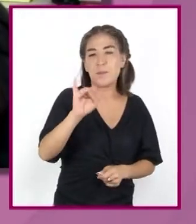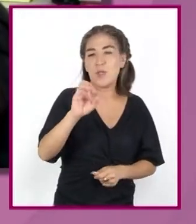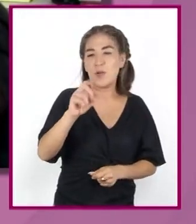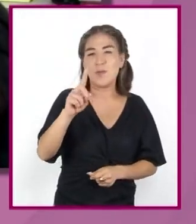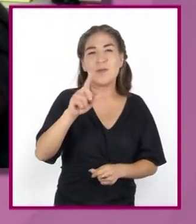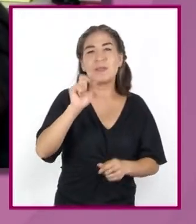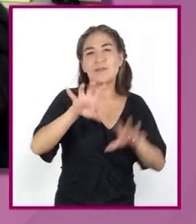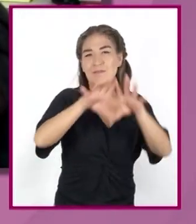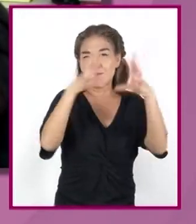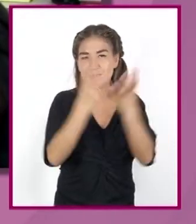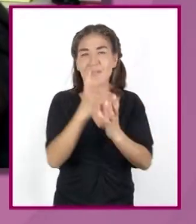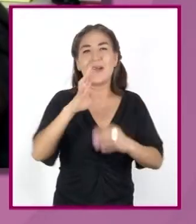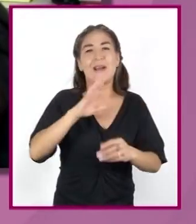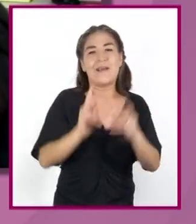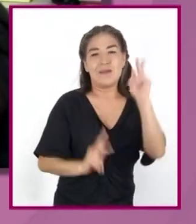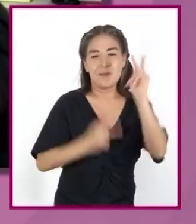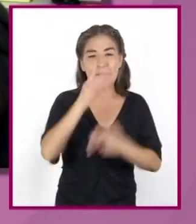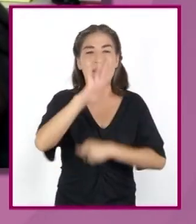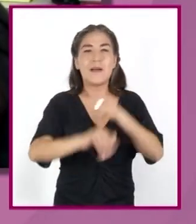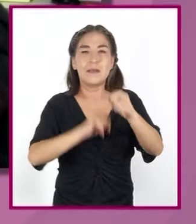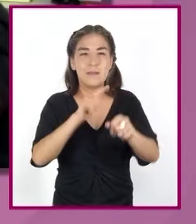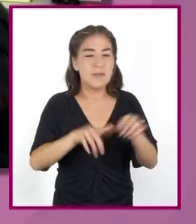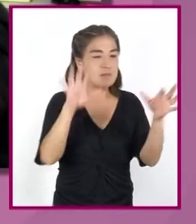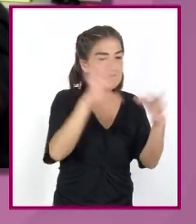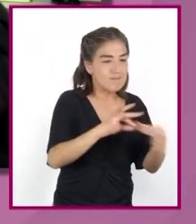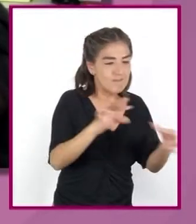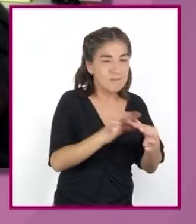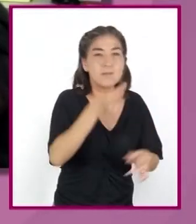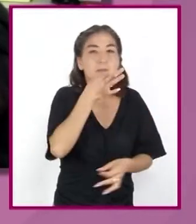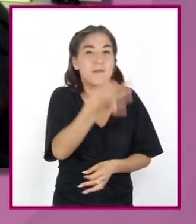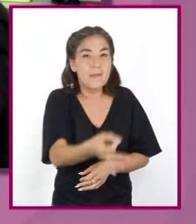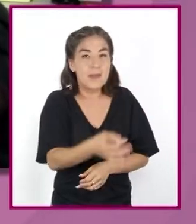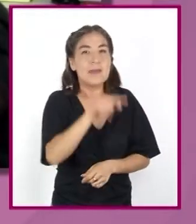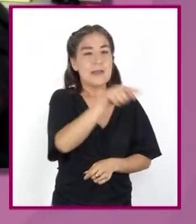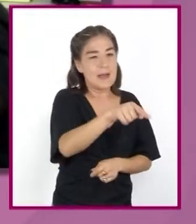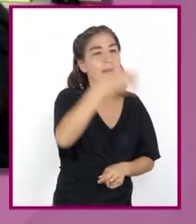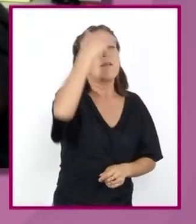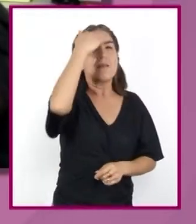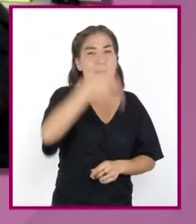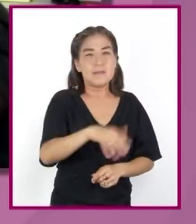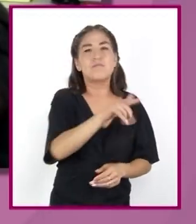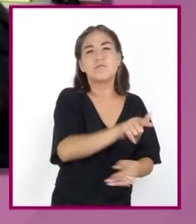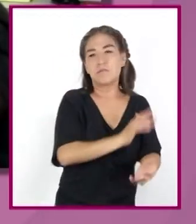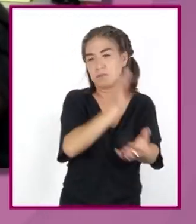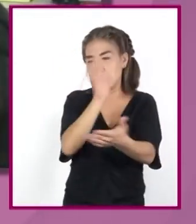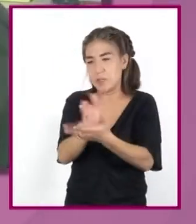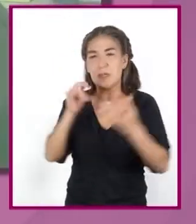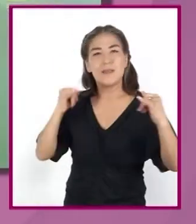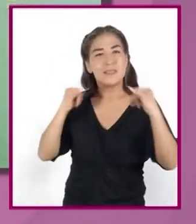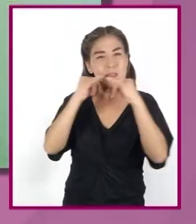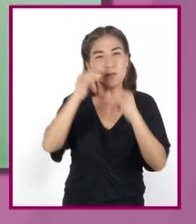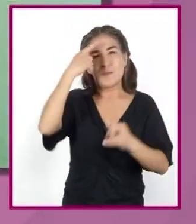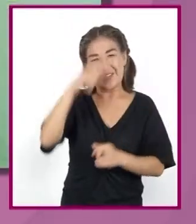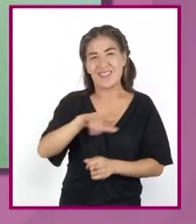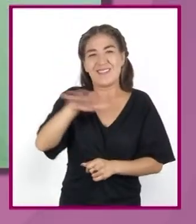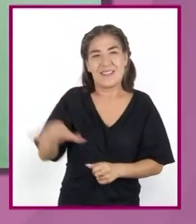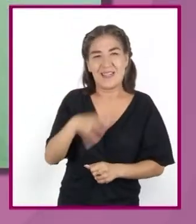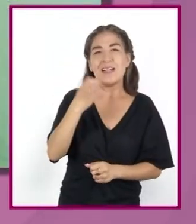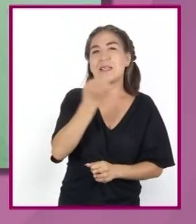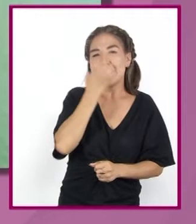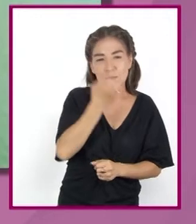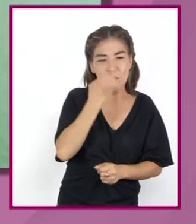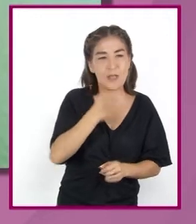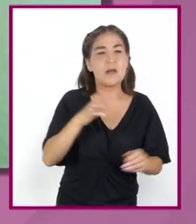sus entidades, para que ellos, por un lado, se acerquen a las instituciones académicas que hay